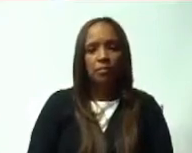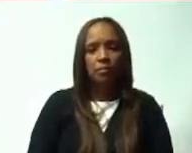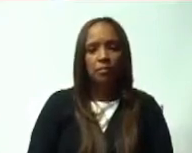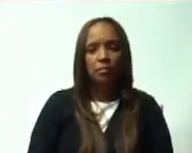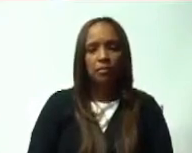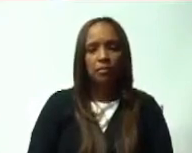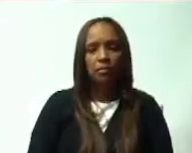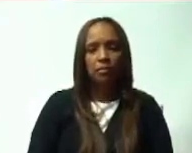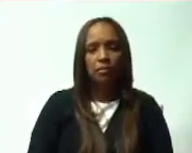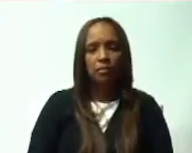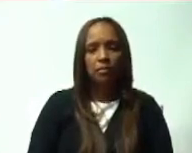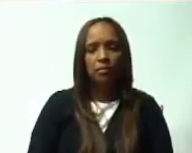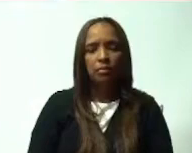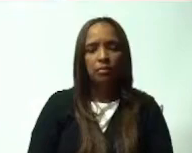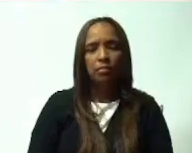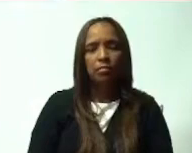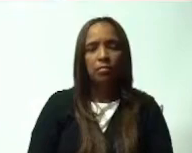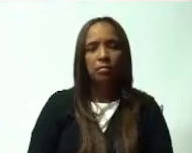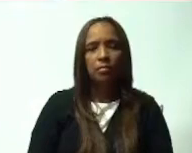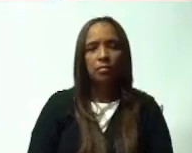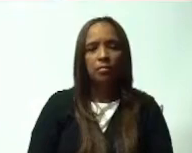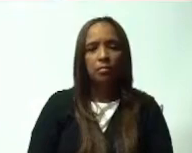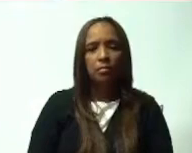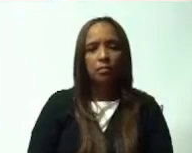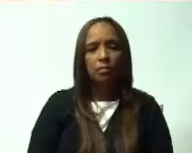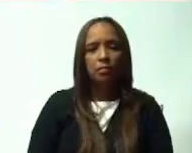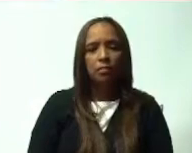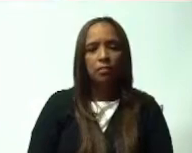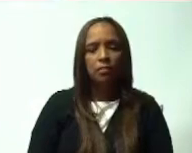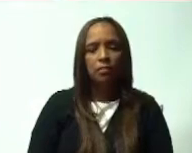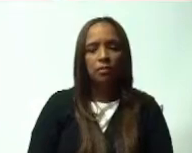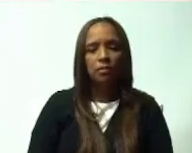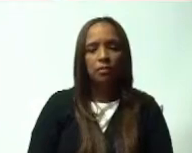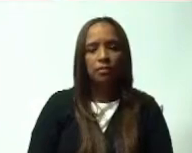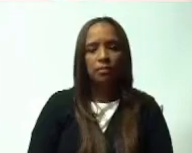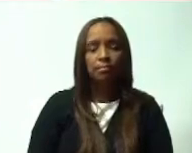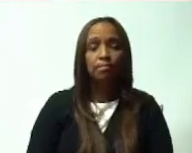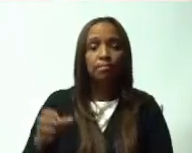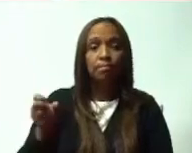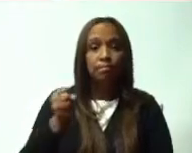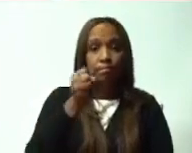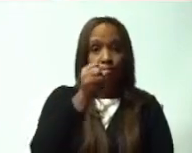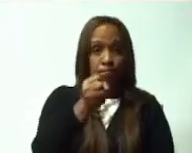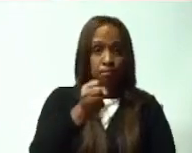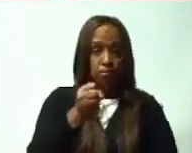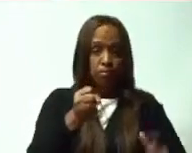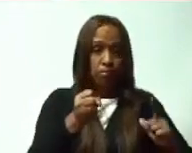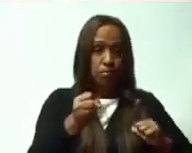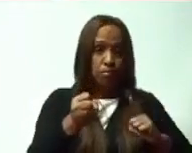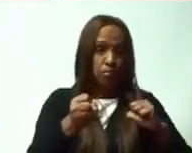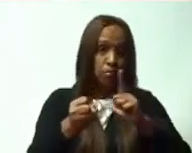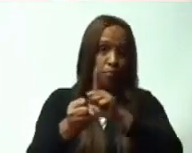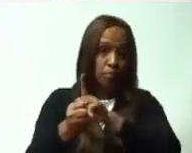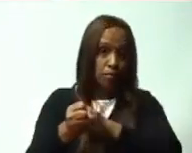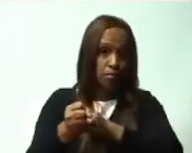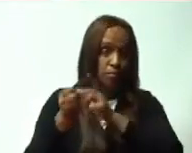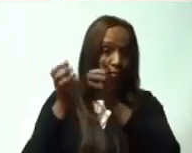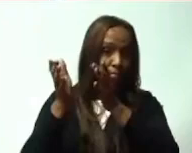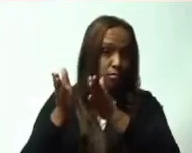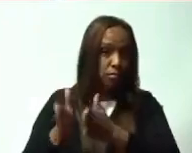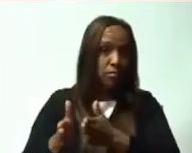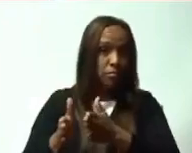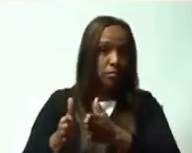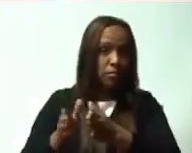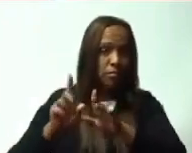congresional, y en el momento que las circunstancias lo determinen, que el tiempo es el que